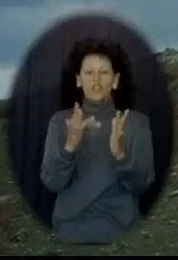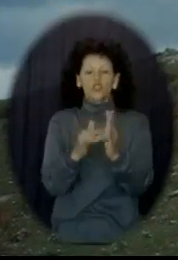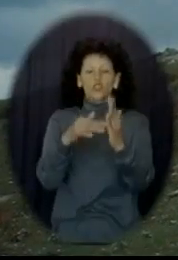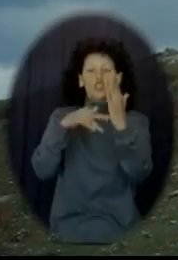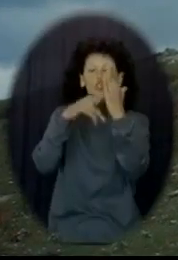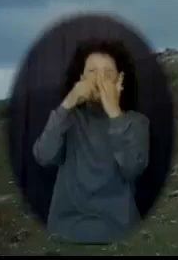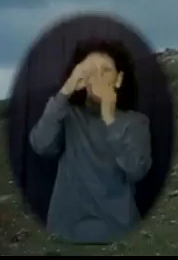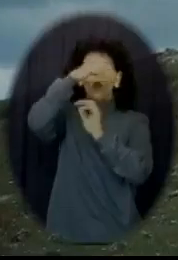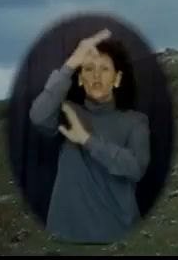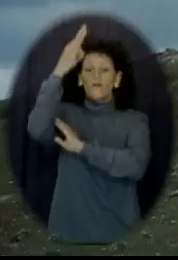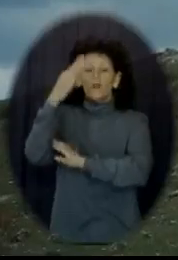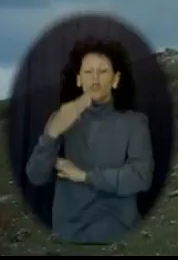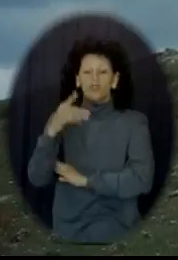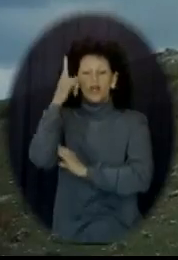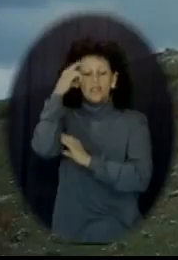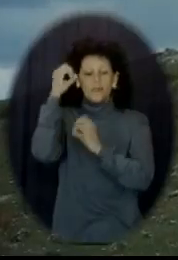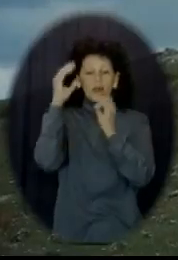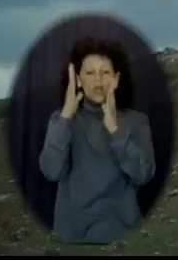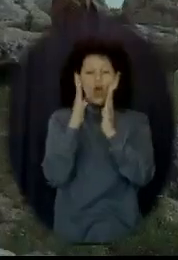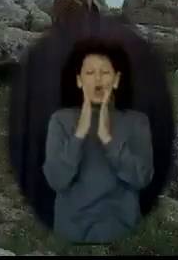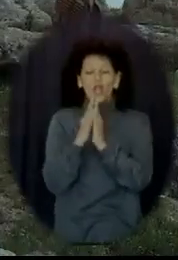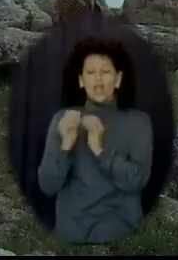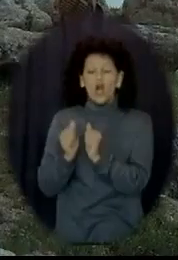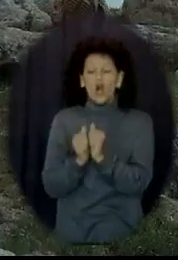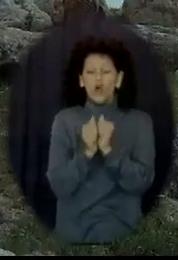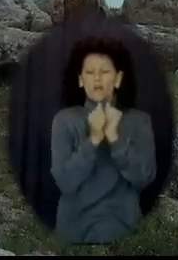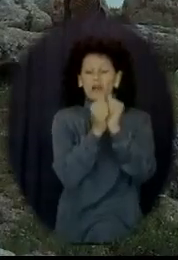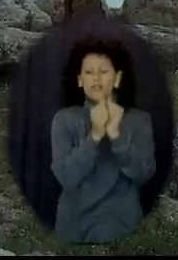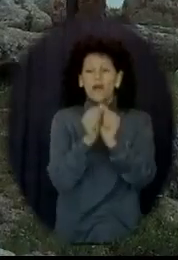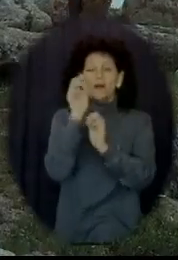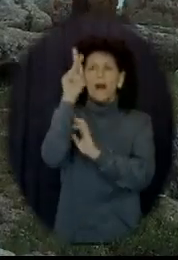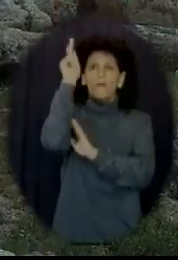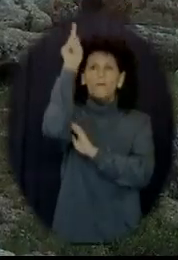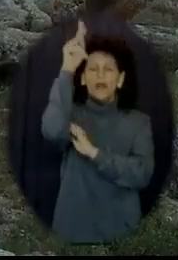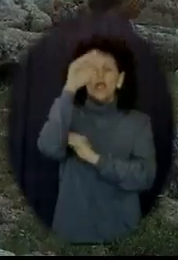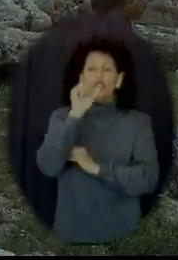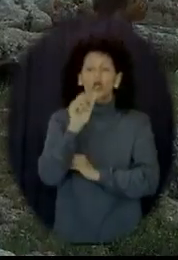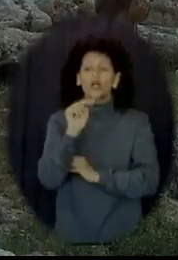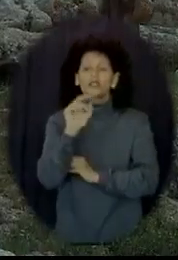Jesús subió un monte a orar. Le acompañaban Pedro, Santiago y Juan.